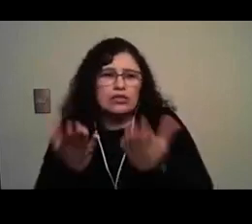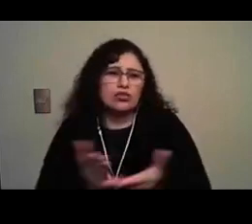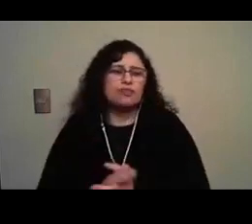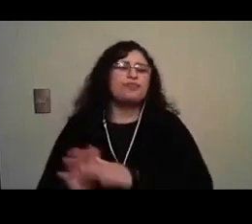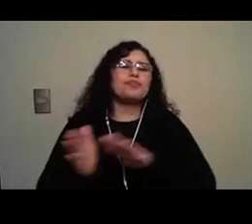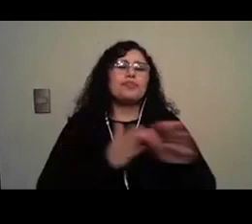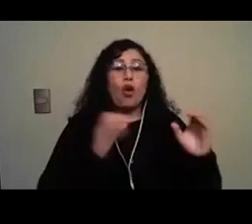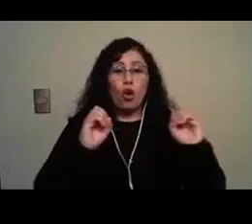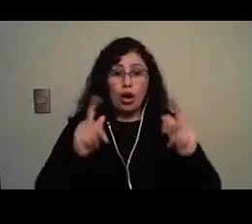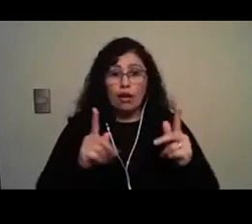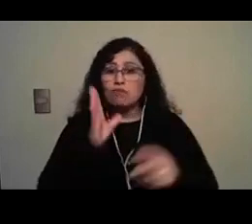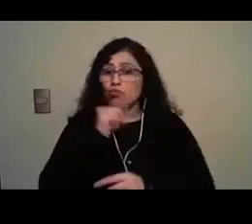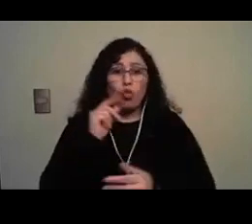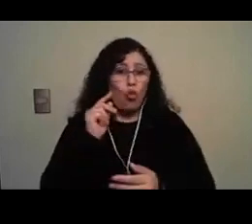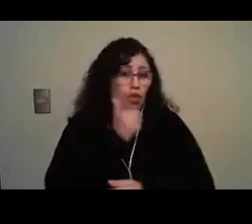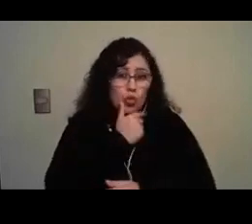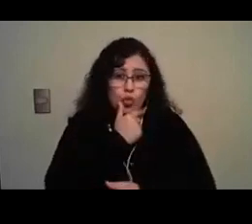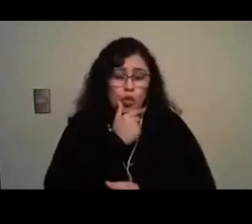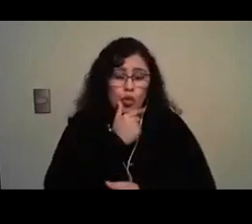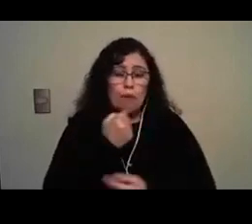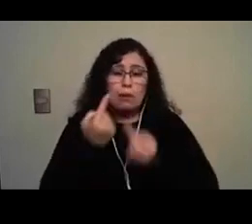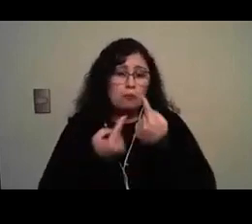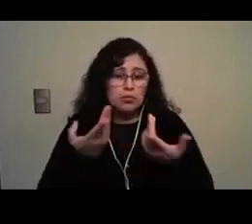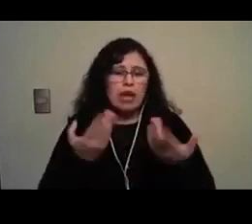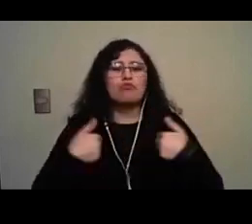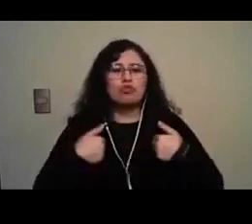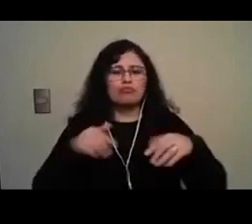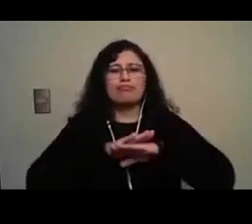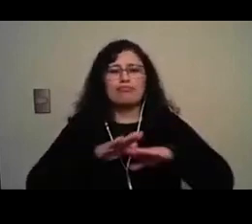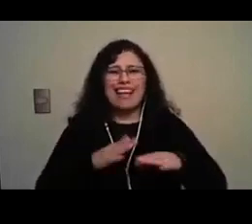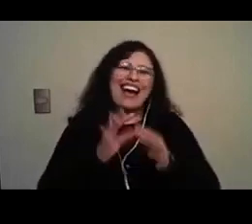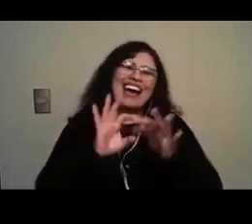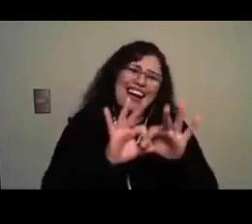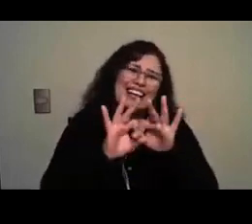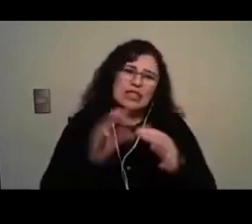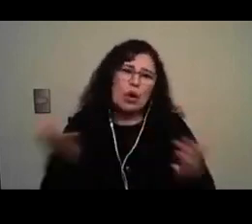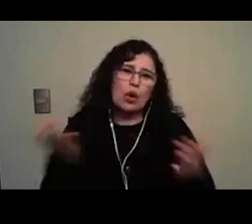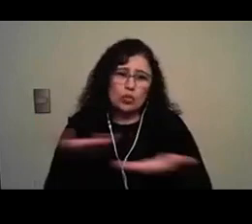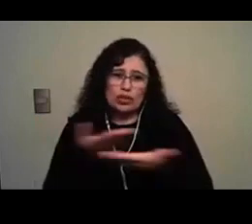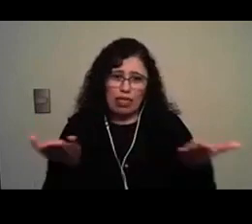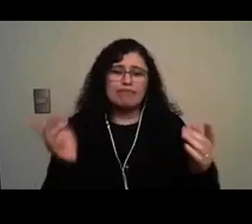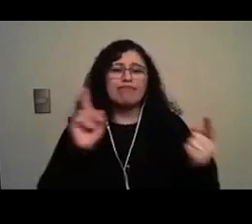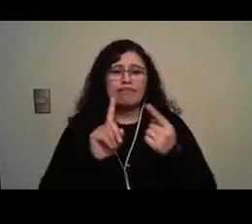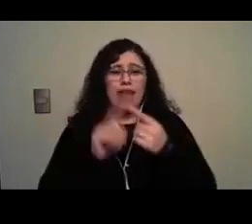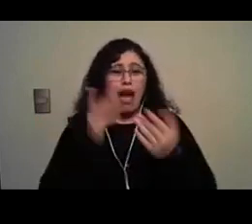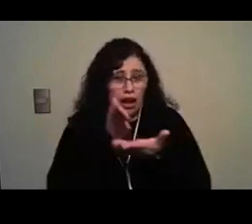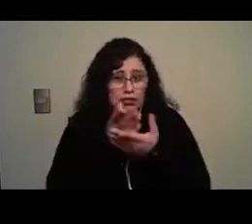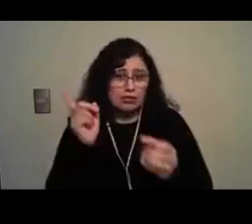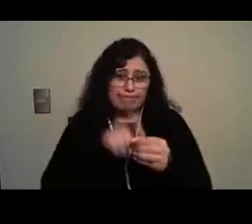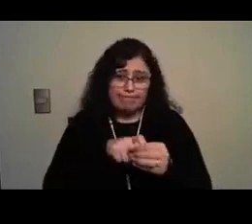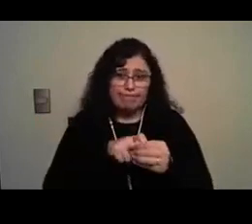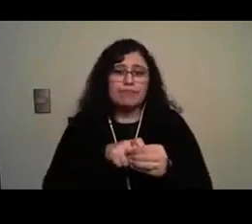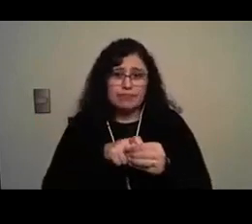Entonces, si no hay dudas, preguntas o inquietudes, no tengo más que gratitud para ustedes por participar hoy. Y nos podemos